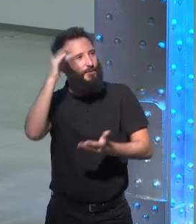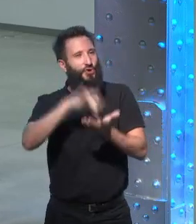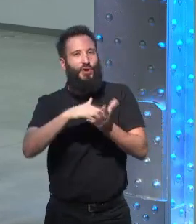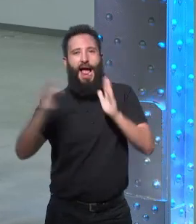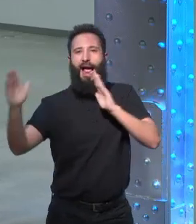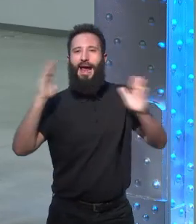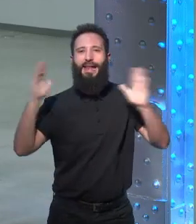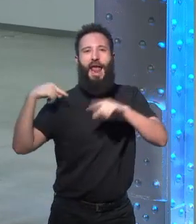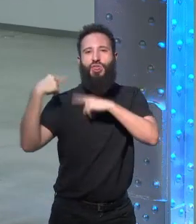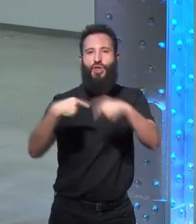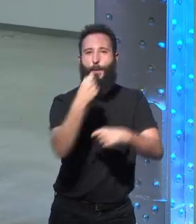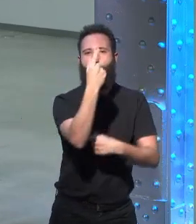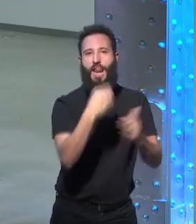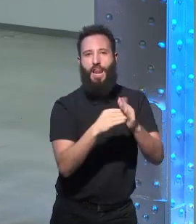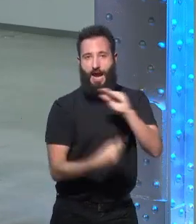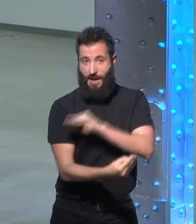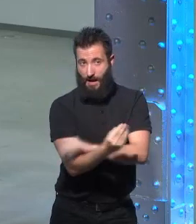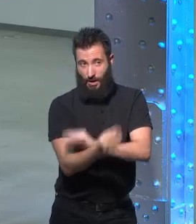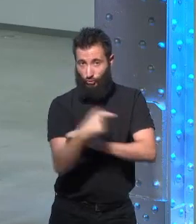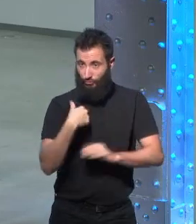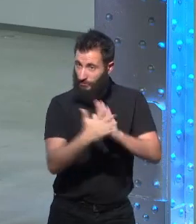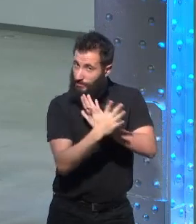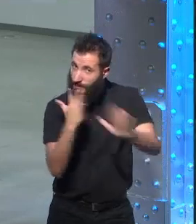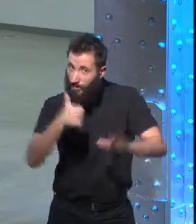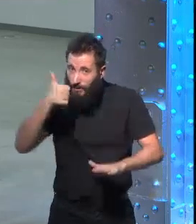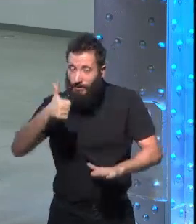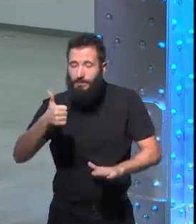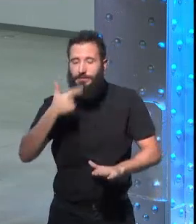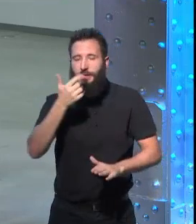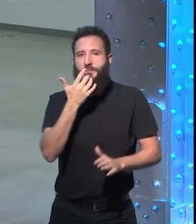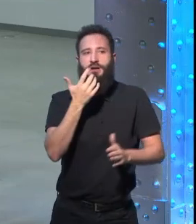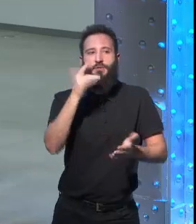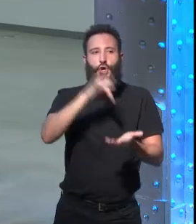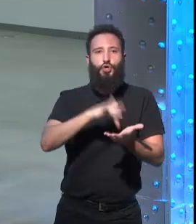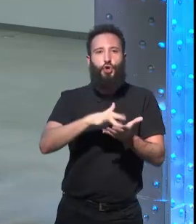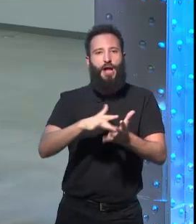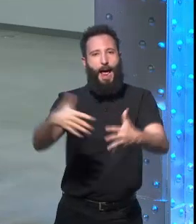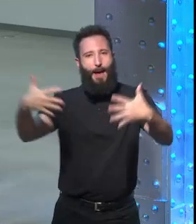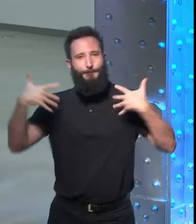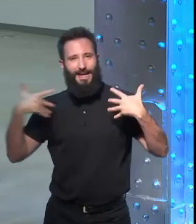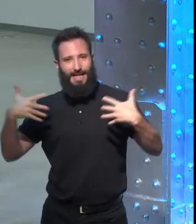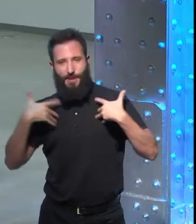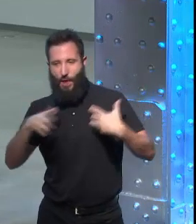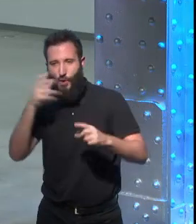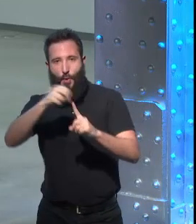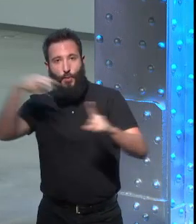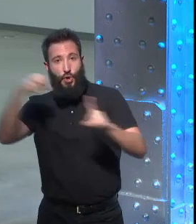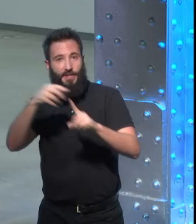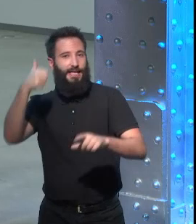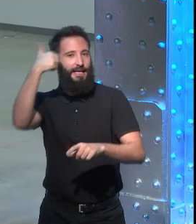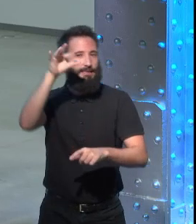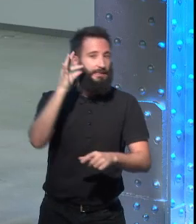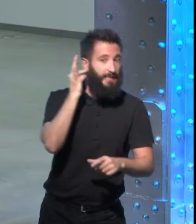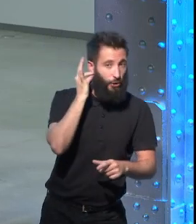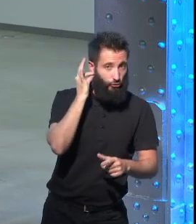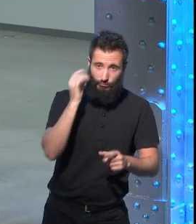generación millennial, ¿no? Voy a ir más rápido. Por ejemplo, victimización desde el punto de vista del sexo.